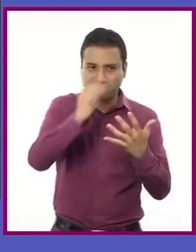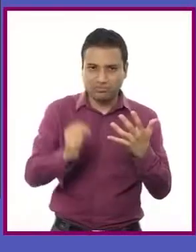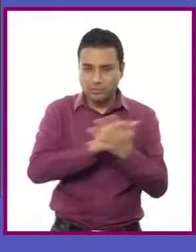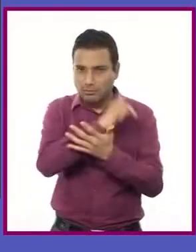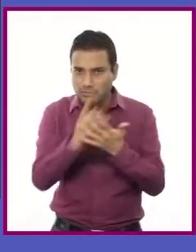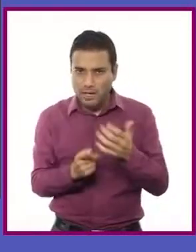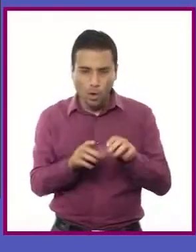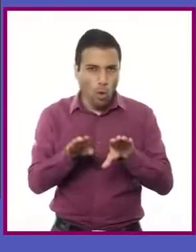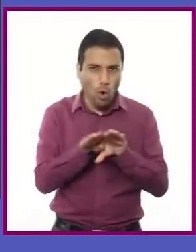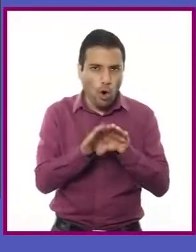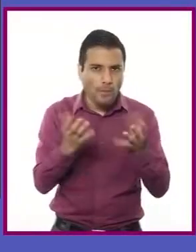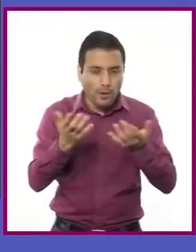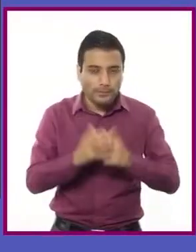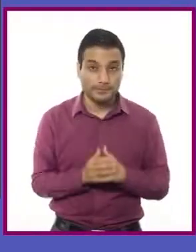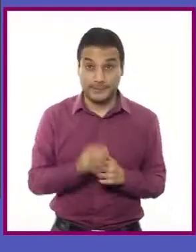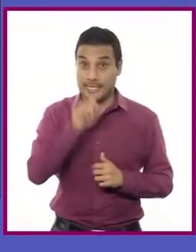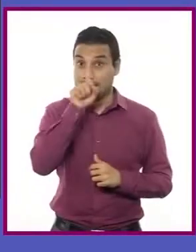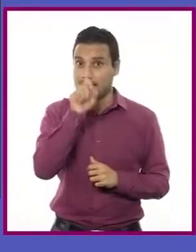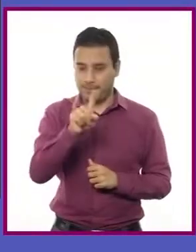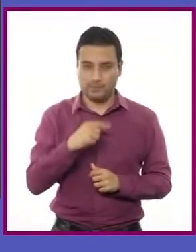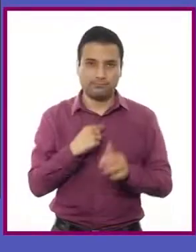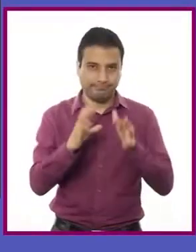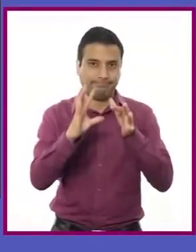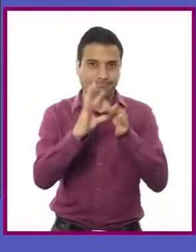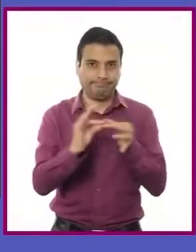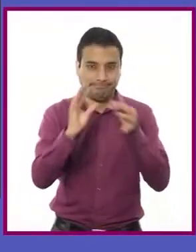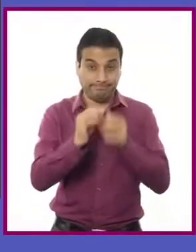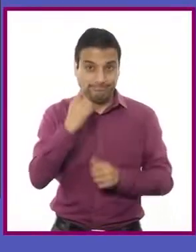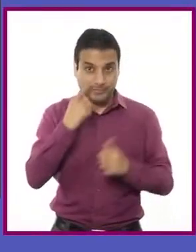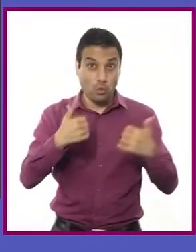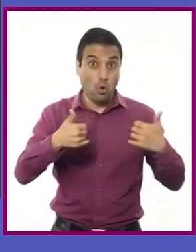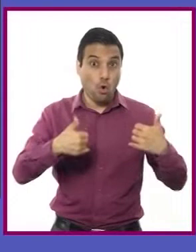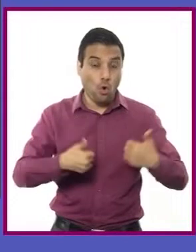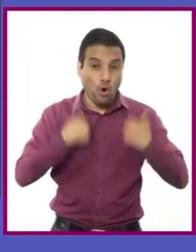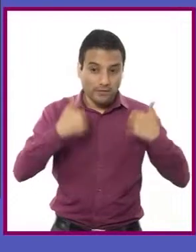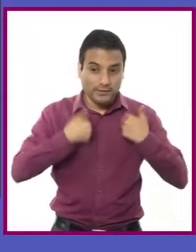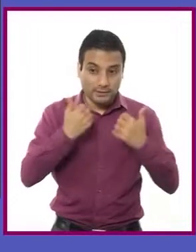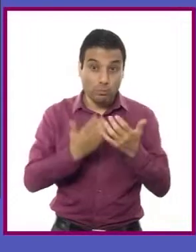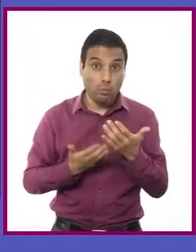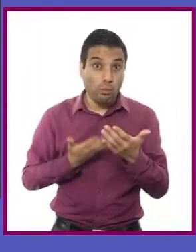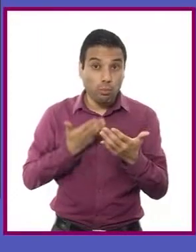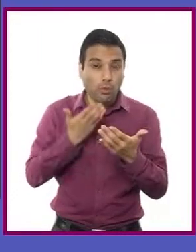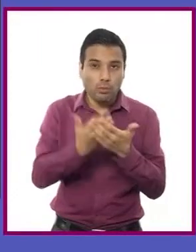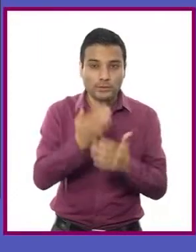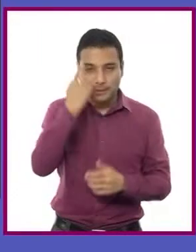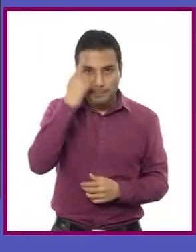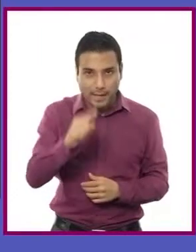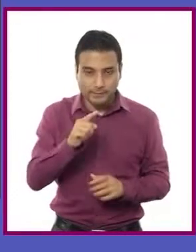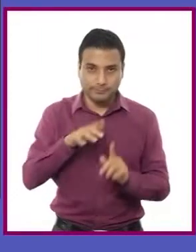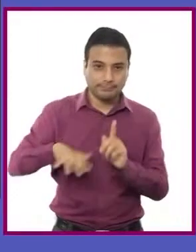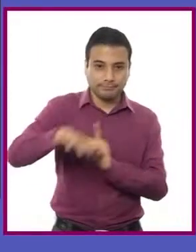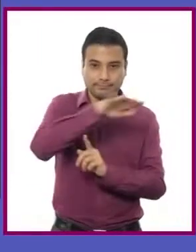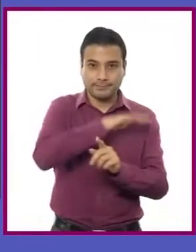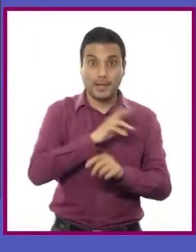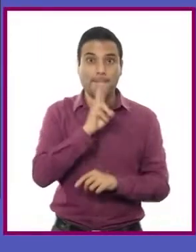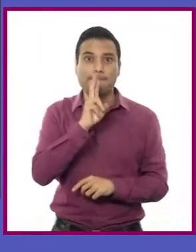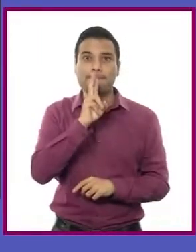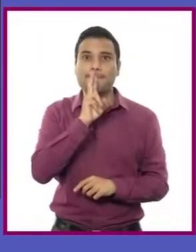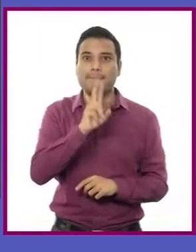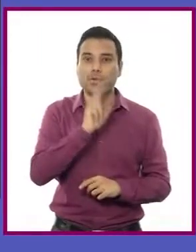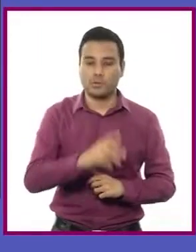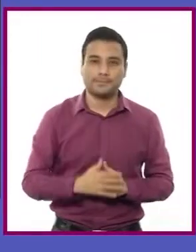acción. Además, conoceremos la propuesta de un grupo de jóvenes que se organizaron con el fin de mejorar su entorno.